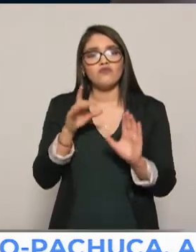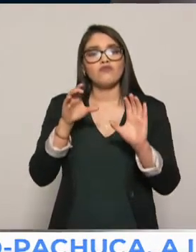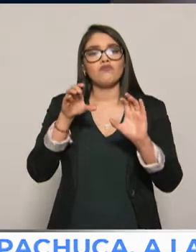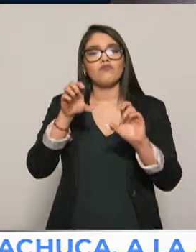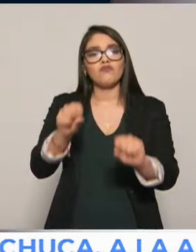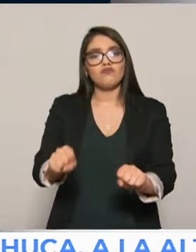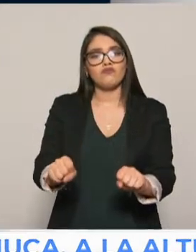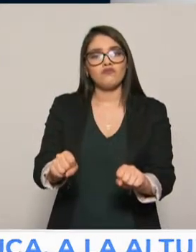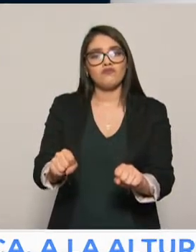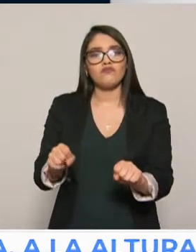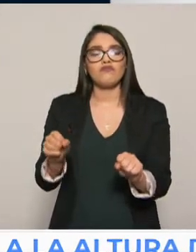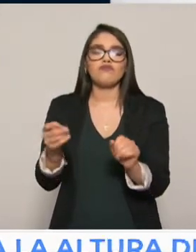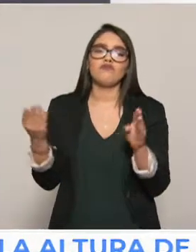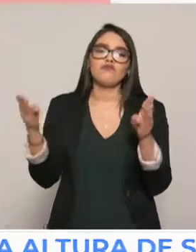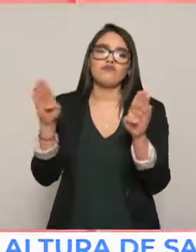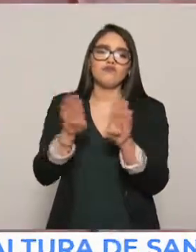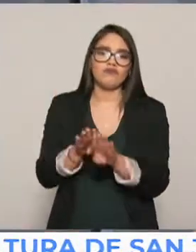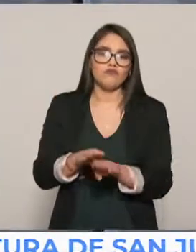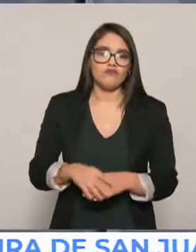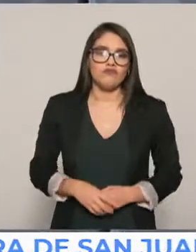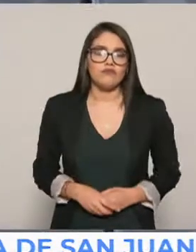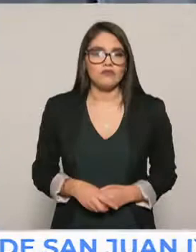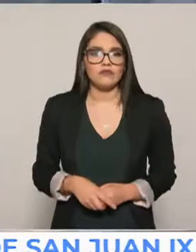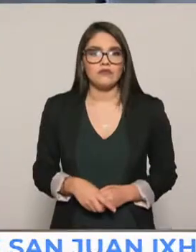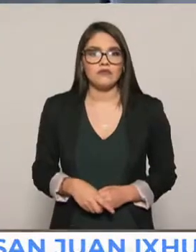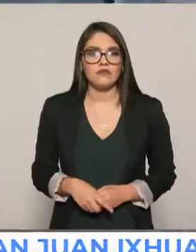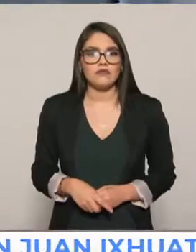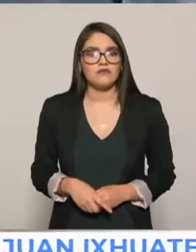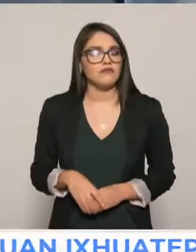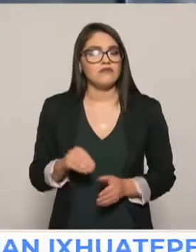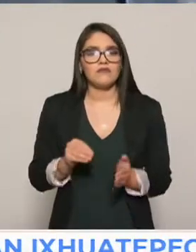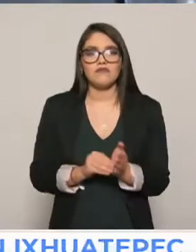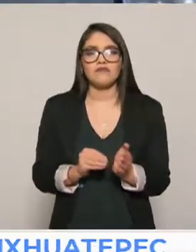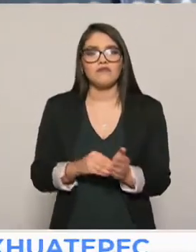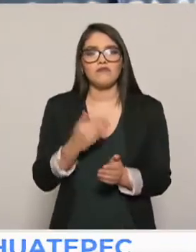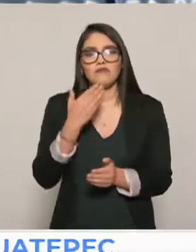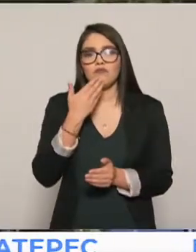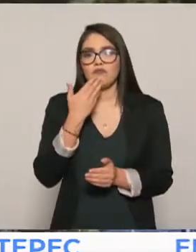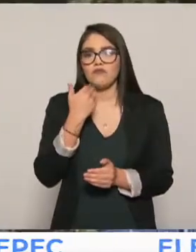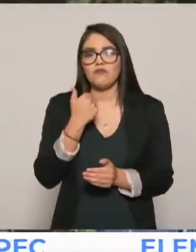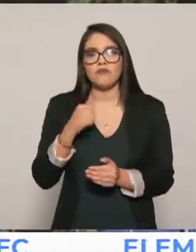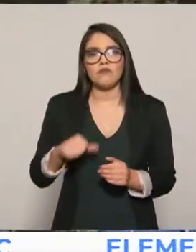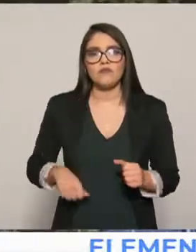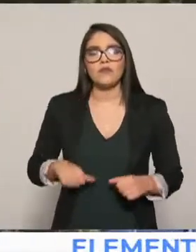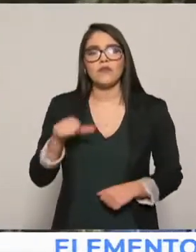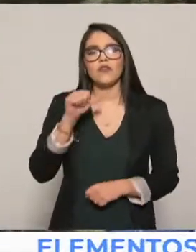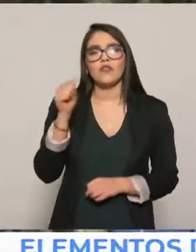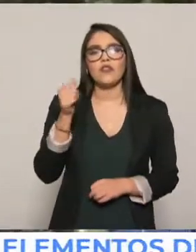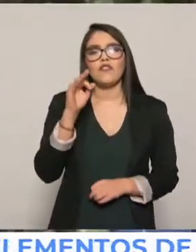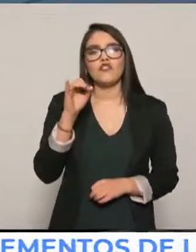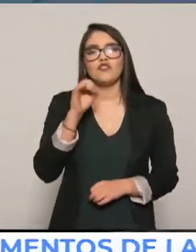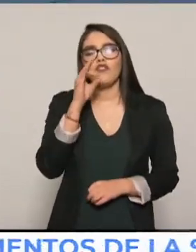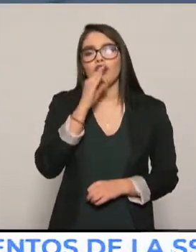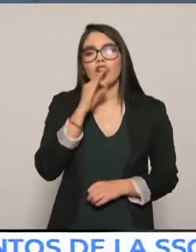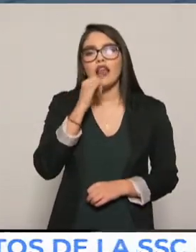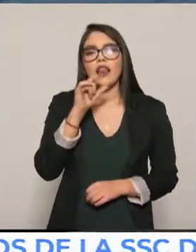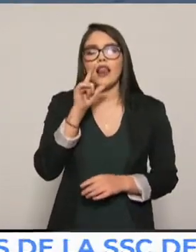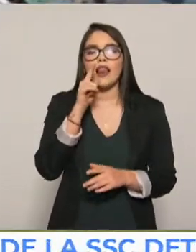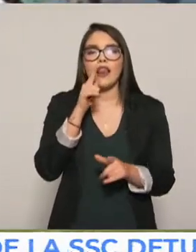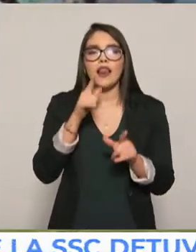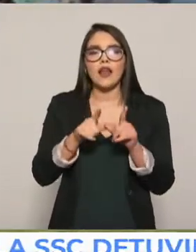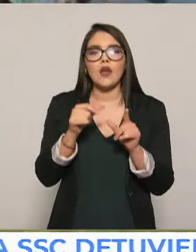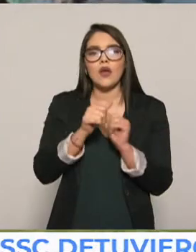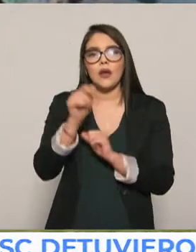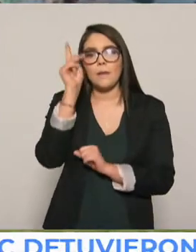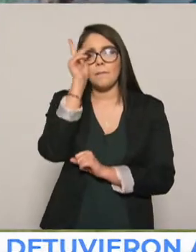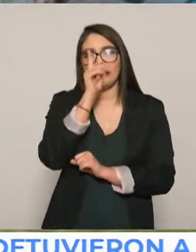un reducido grupo de mujeres. Se mantienen sin actividades las facultades de Filosofía y Letras, de Ciencias Políticas y Sociales, la de Psicología